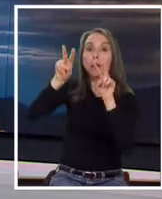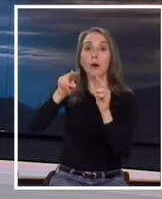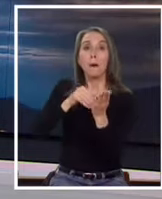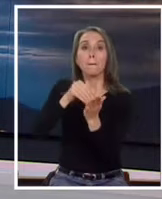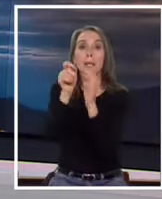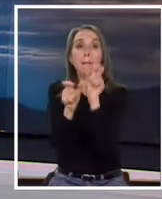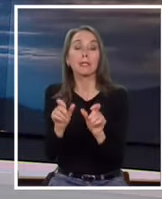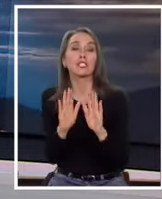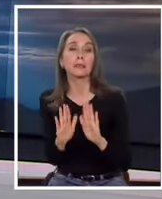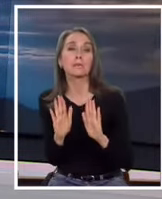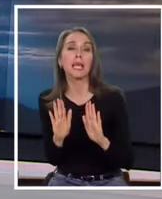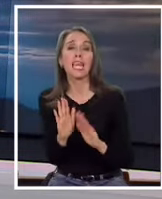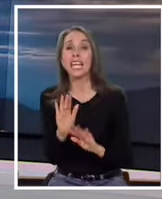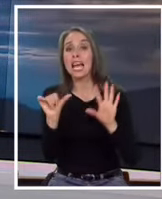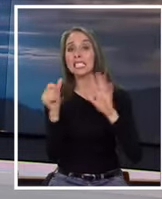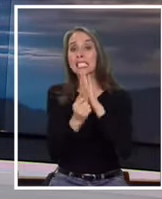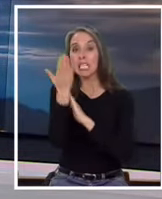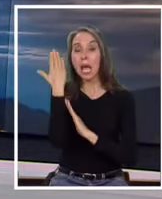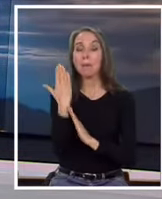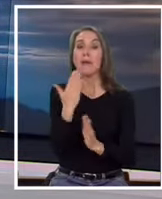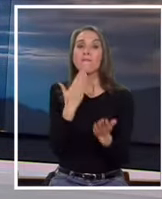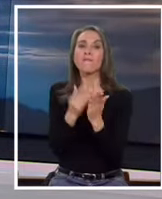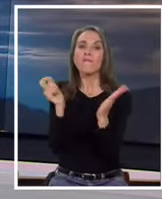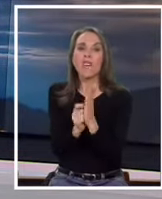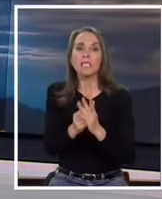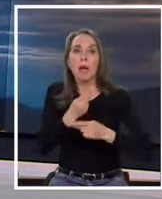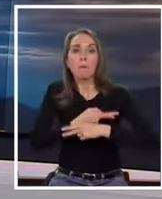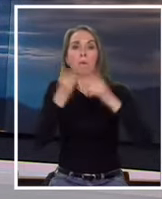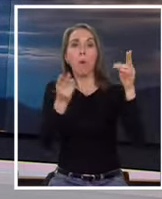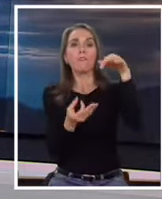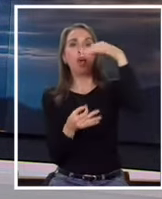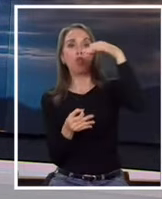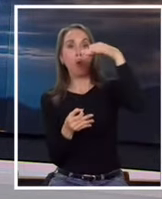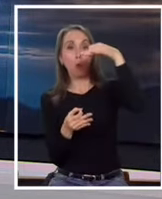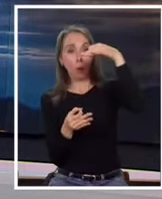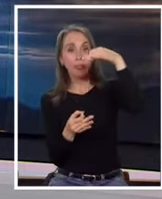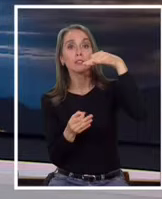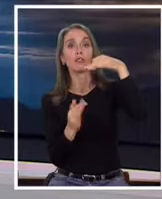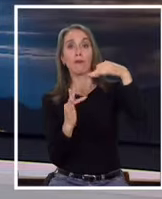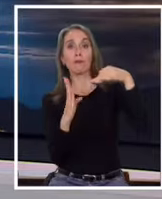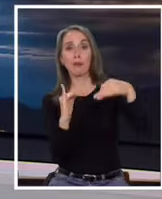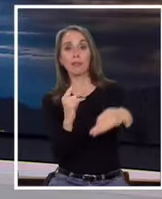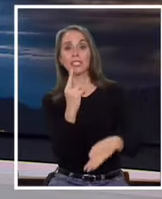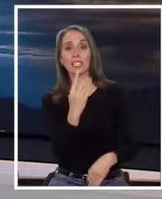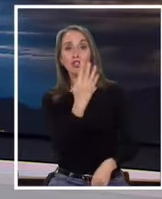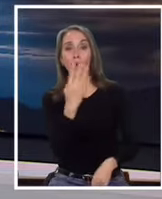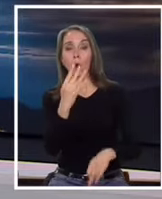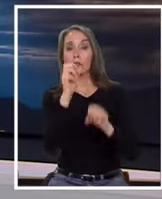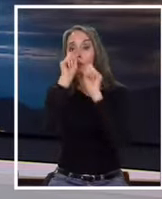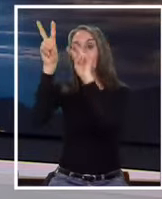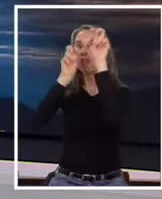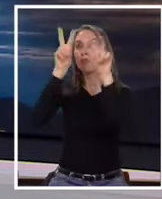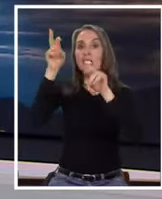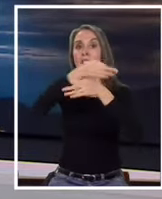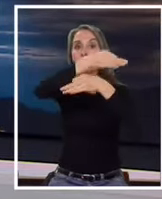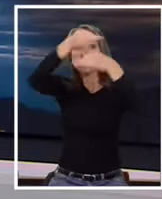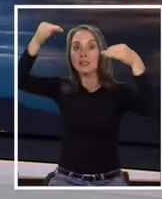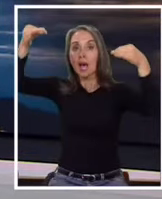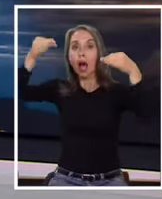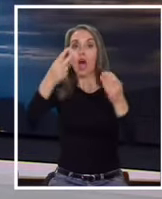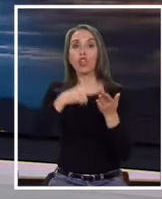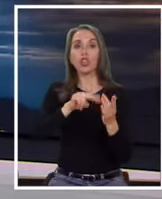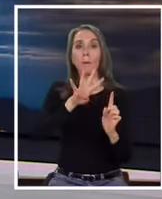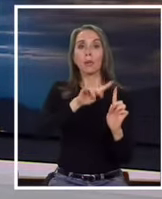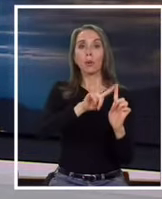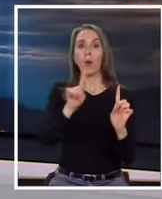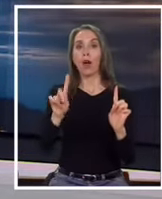miles las personas que esperaban hace más de 6 meses el documento, que analizó 144 incidentes ocurridos entre el 2004 y